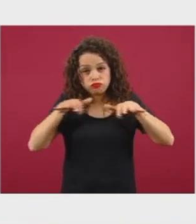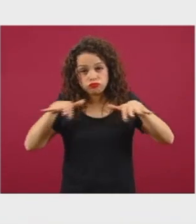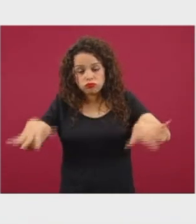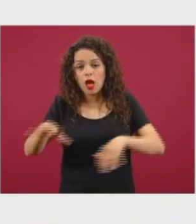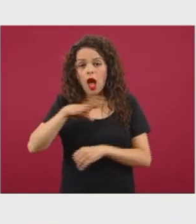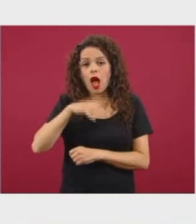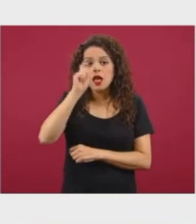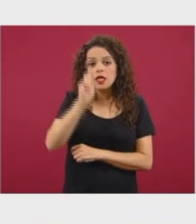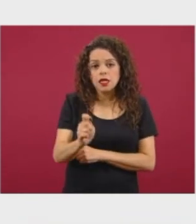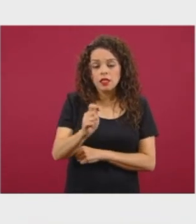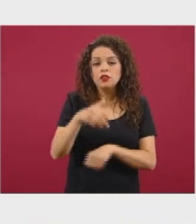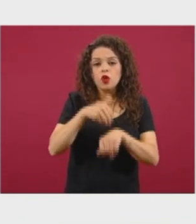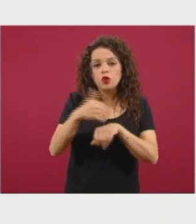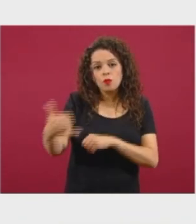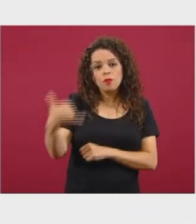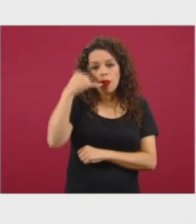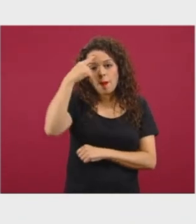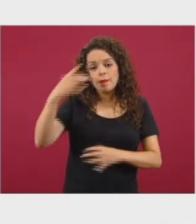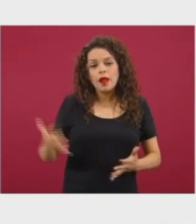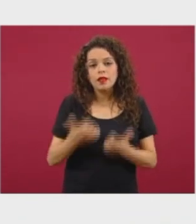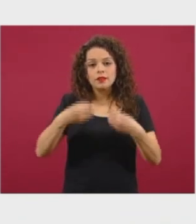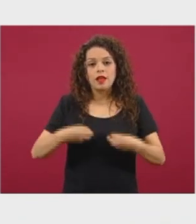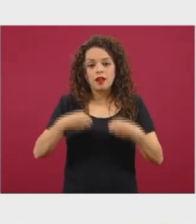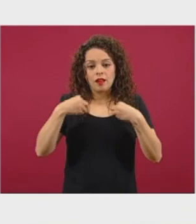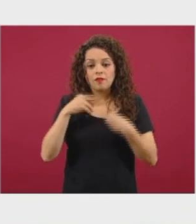la línea de la vida, es este teléfono